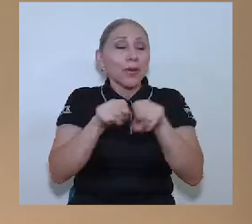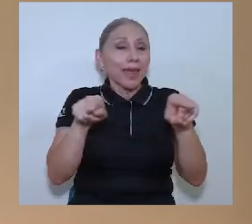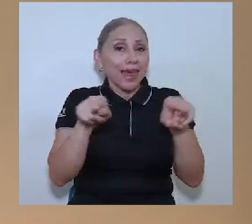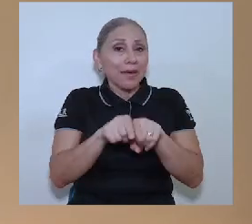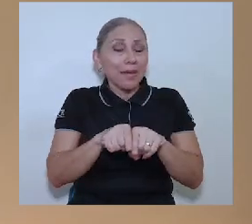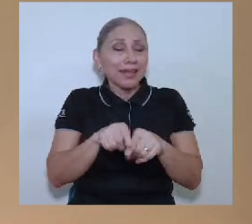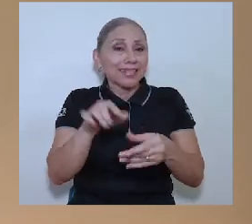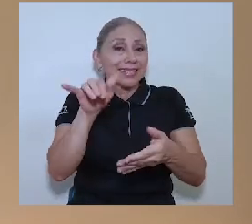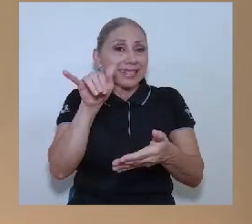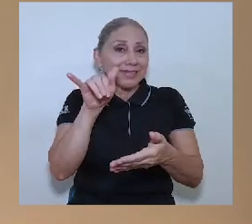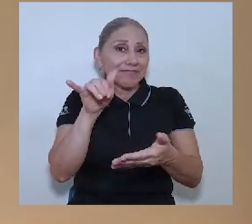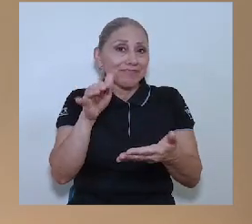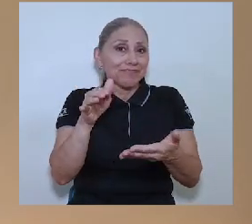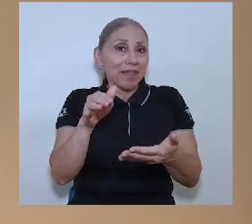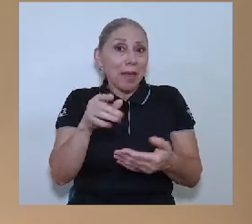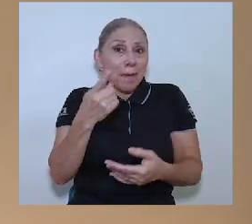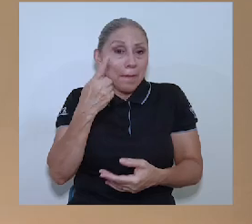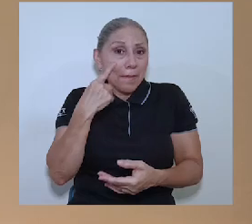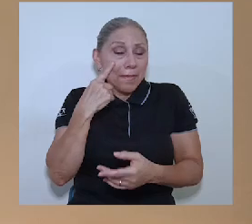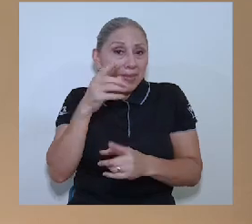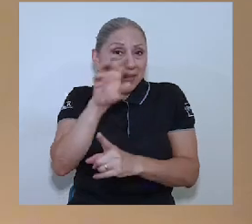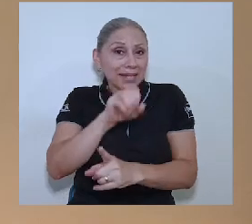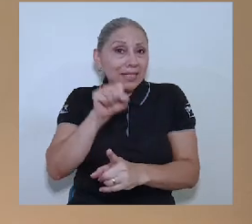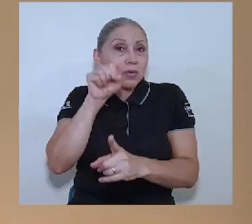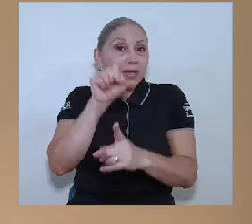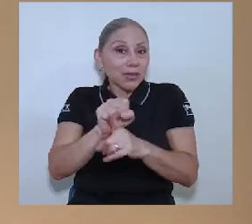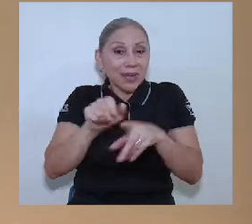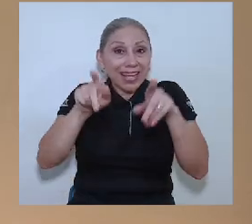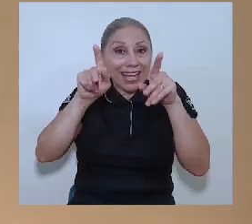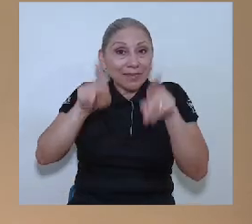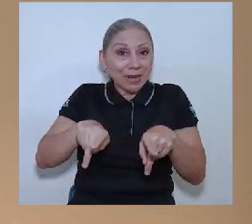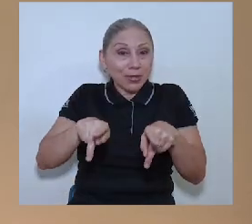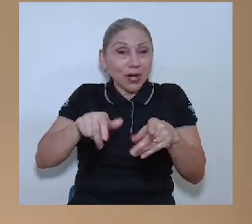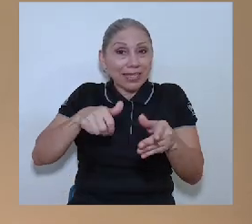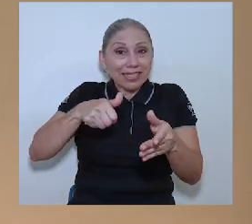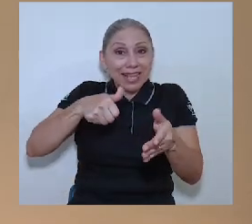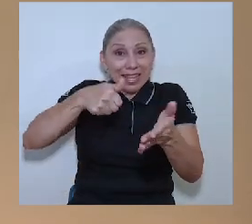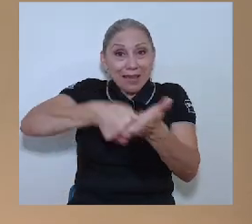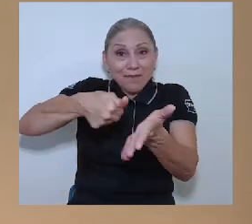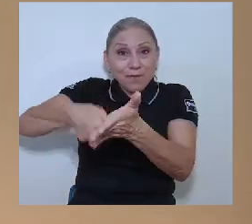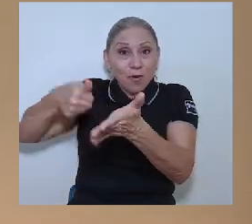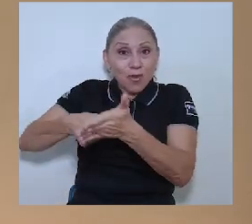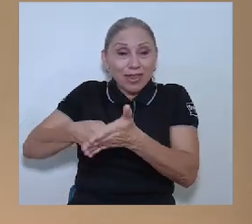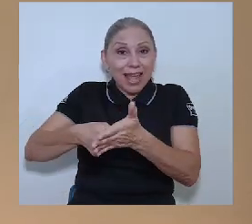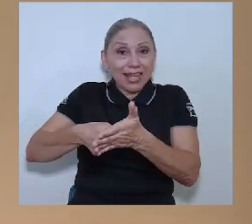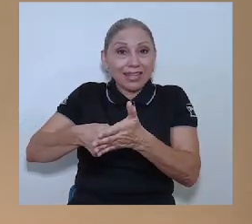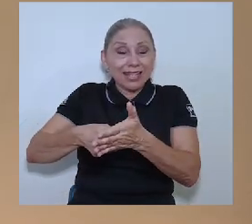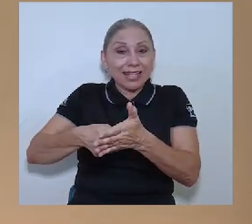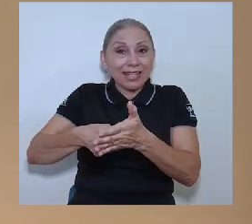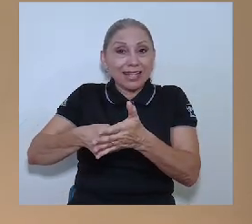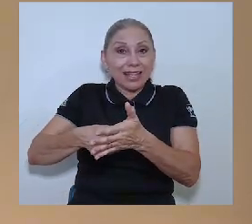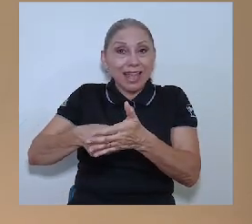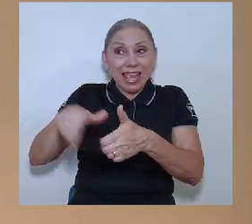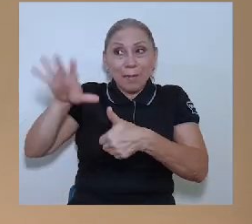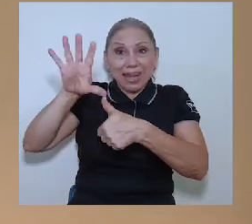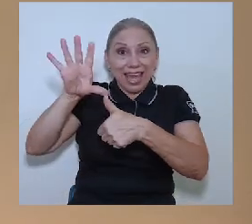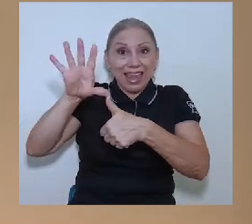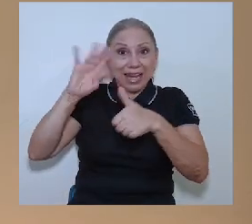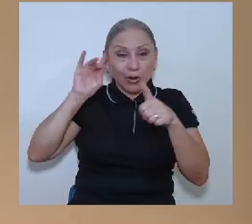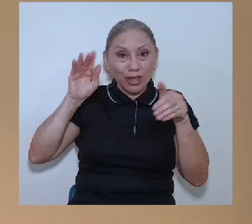esto, dada la forma en que los votantes se han inclinado en América del Norte, es